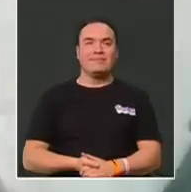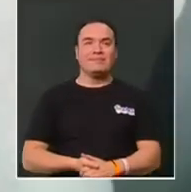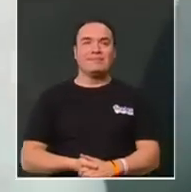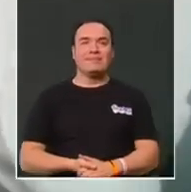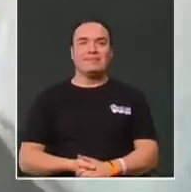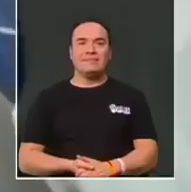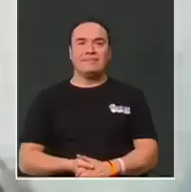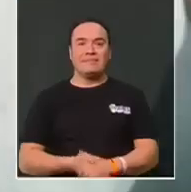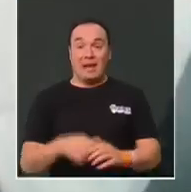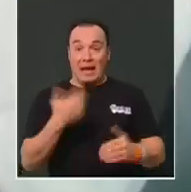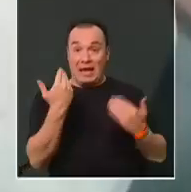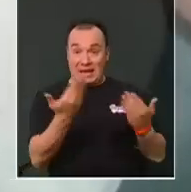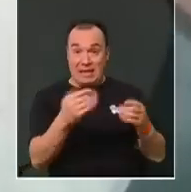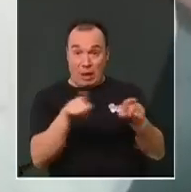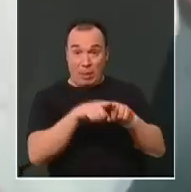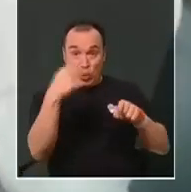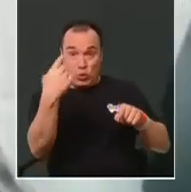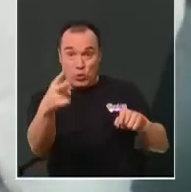Muchas